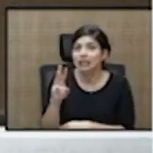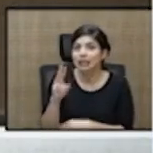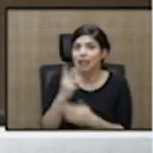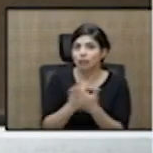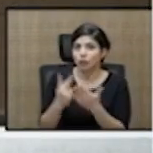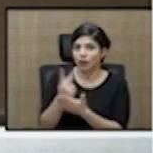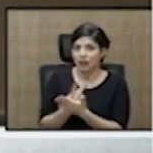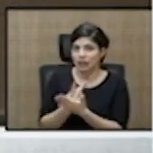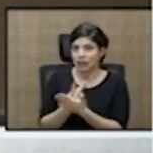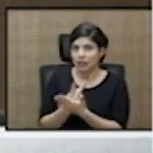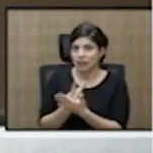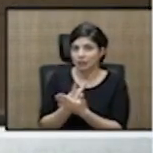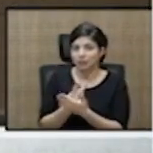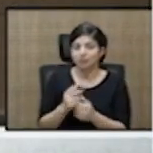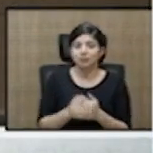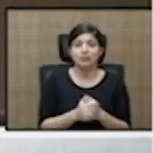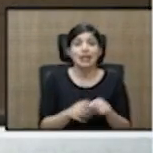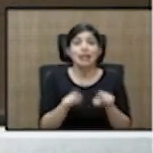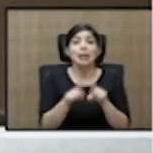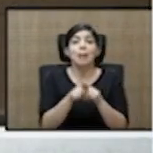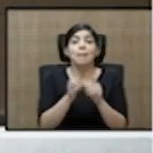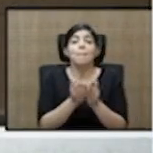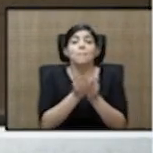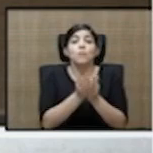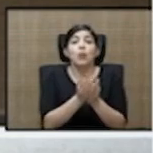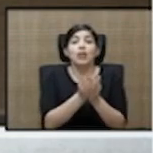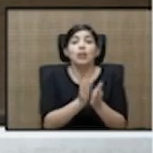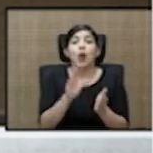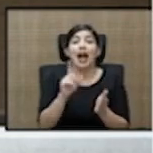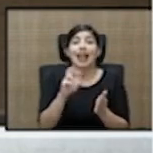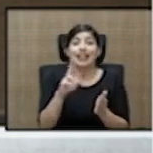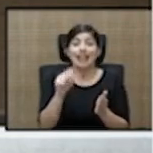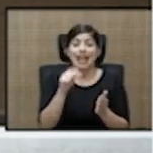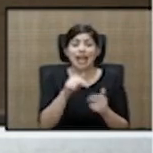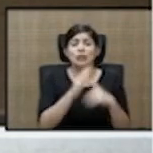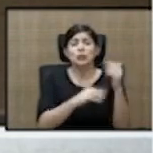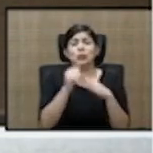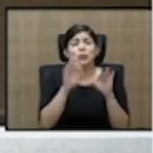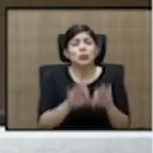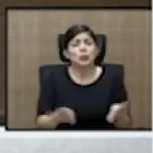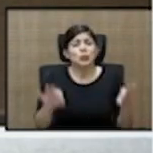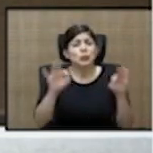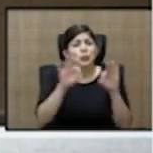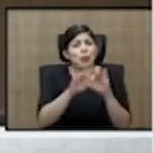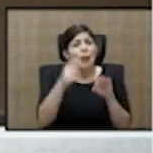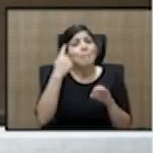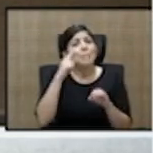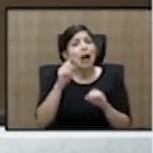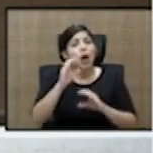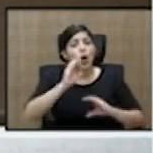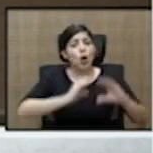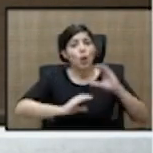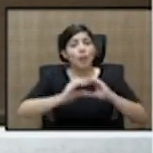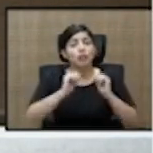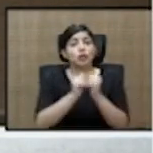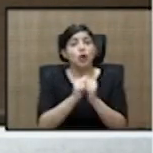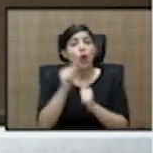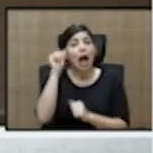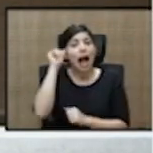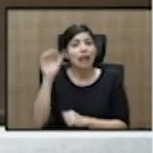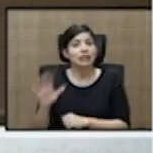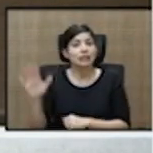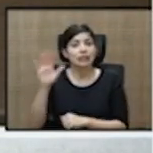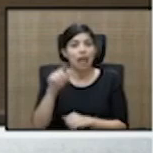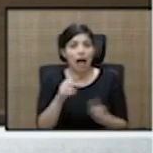último año, para tratar de sopesar una agenda que, independientemente quién la define, sea de alguna manera de un